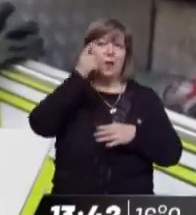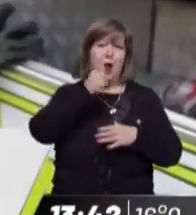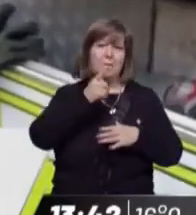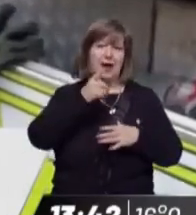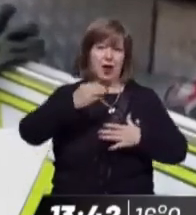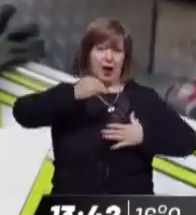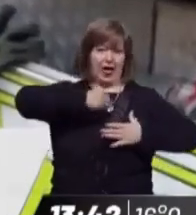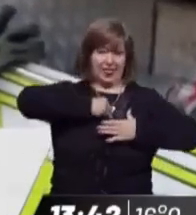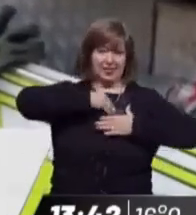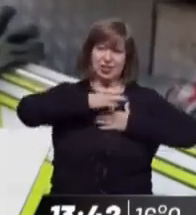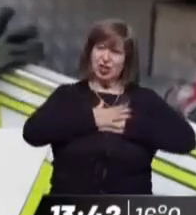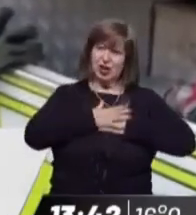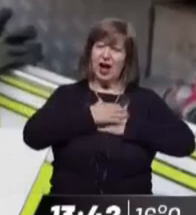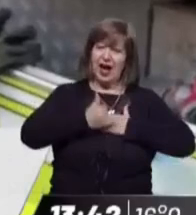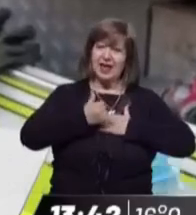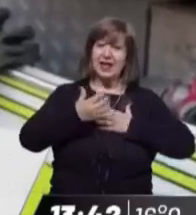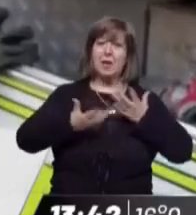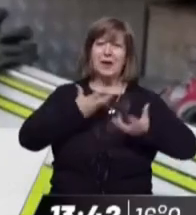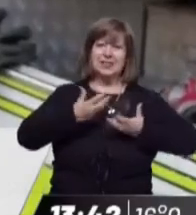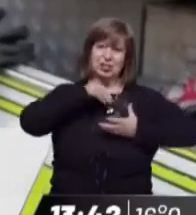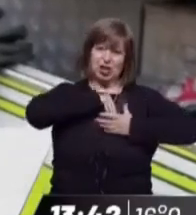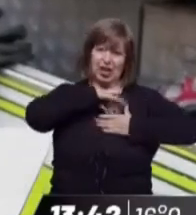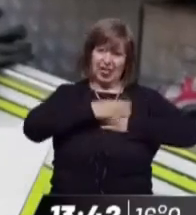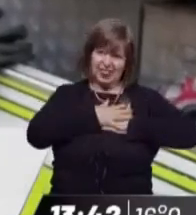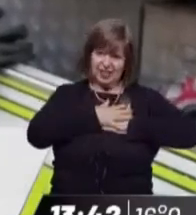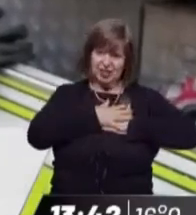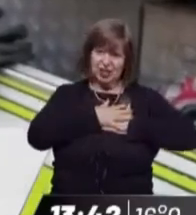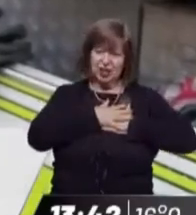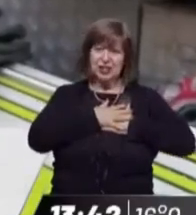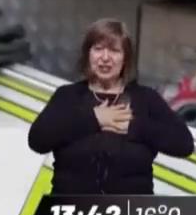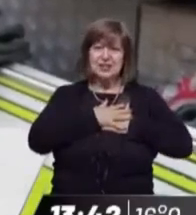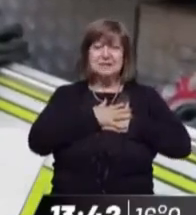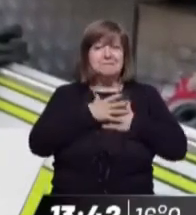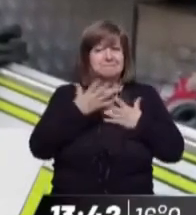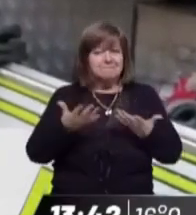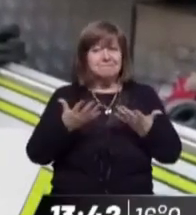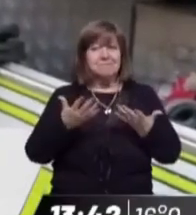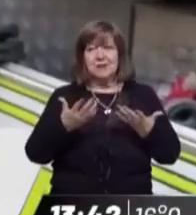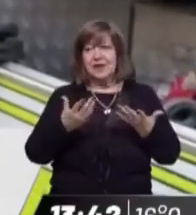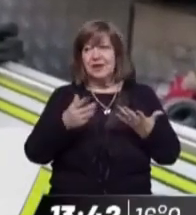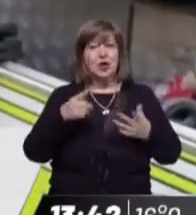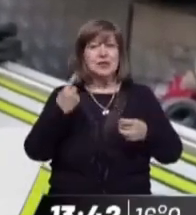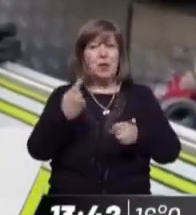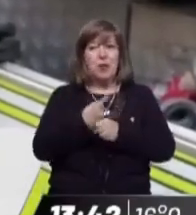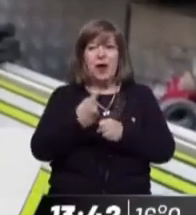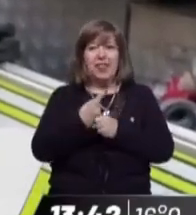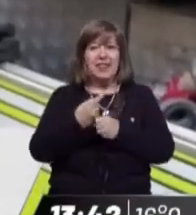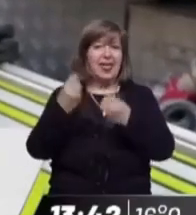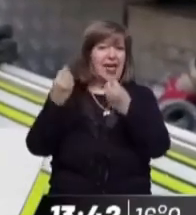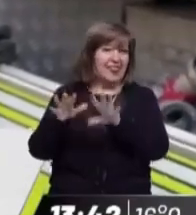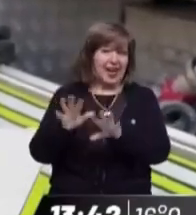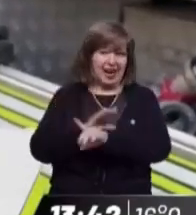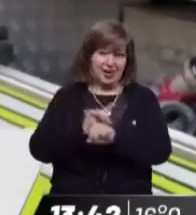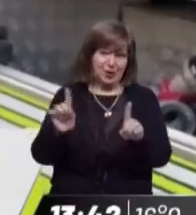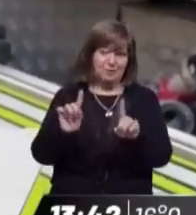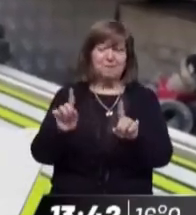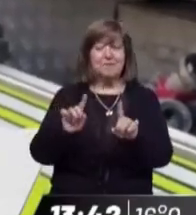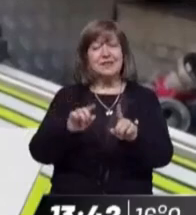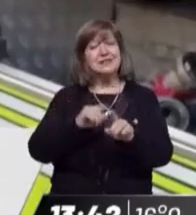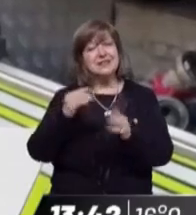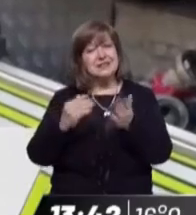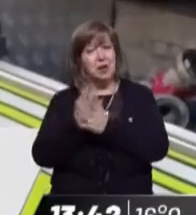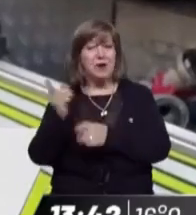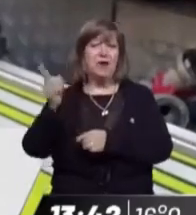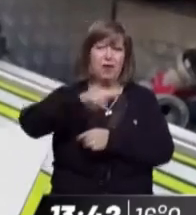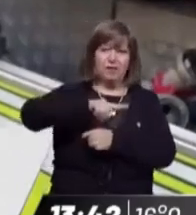somos todos voluntarios y hay mucha gente que da demasiado por esto y es lo que los llama. Sabemos que tenemos que volver ahí.